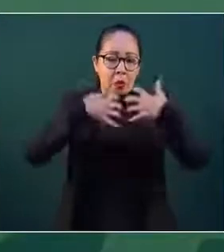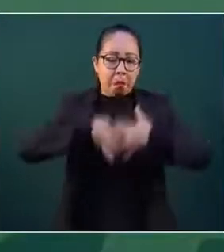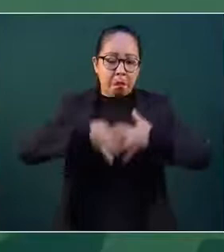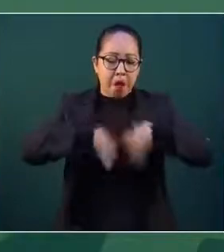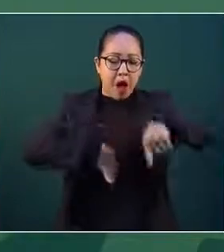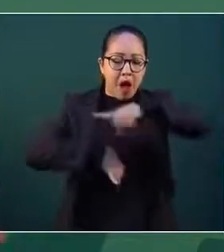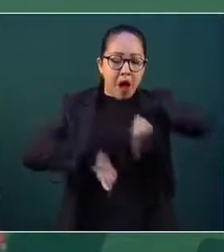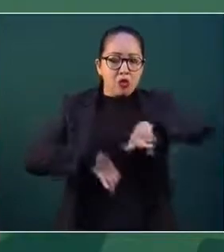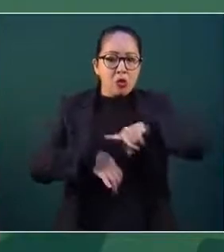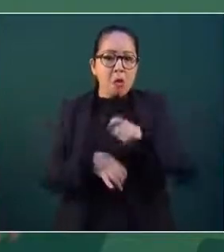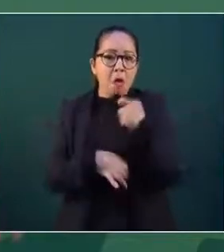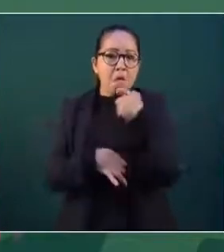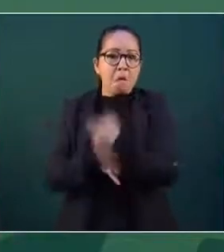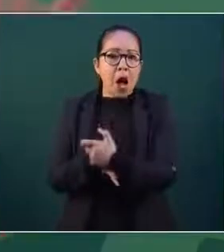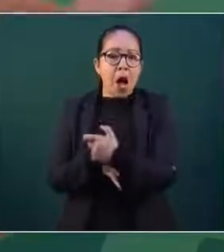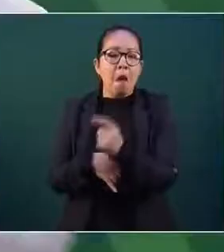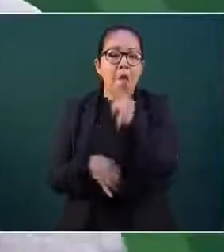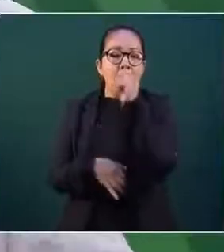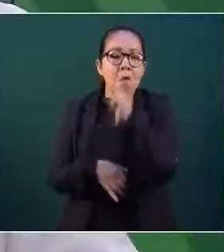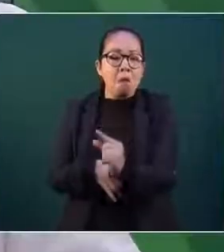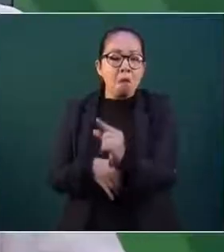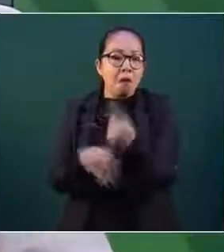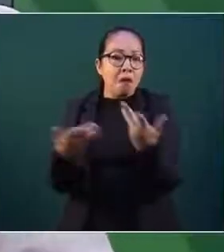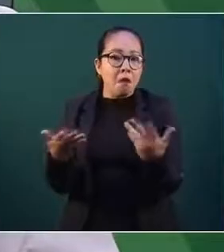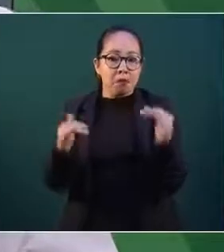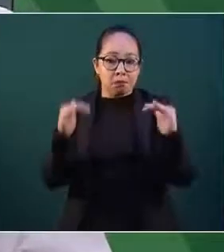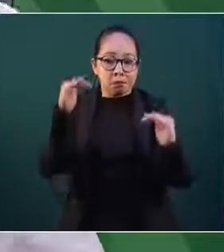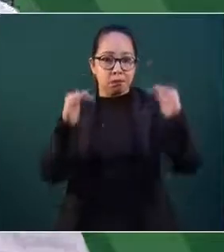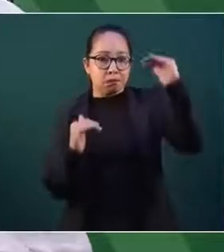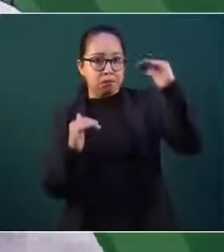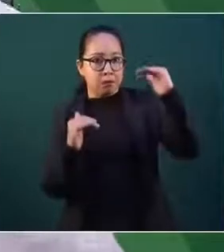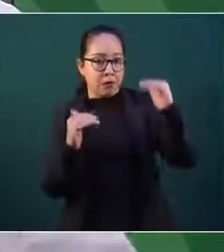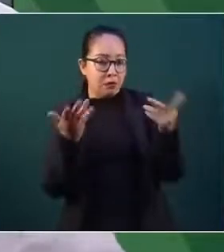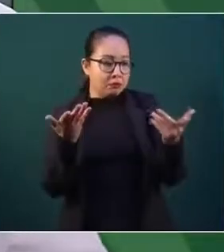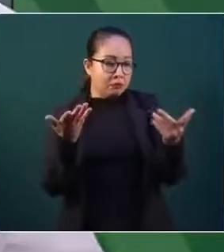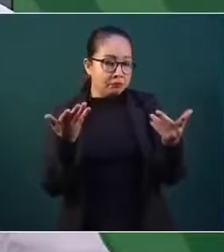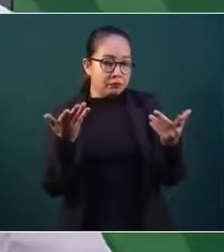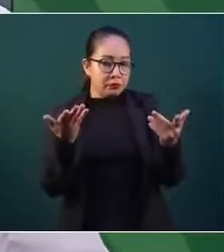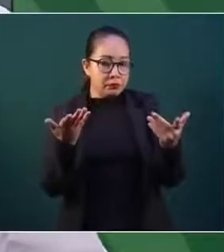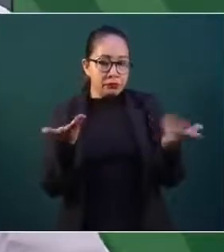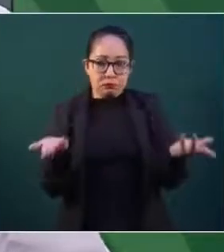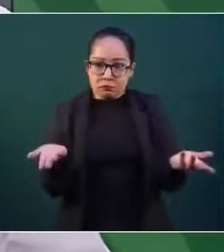pagan menos tarifa que lo que paga un usuario